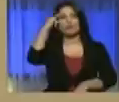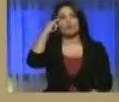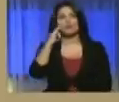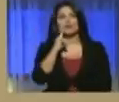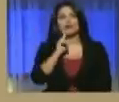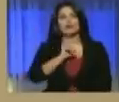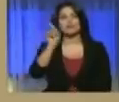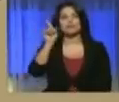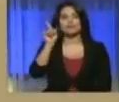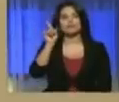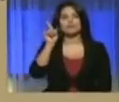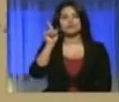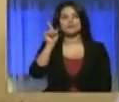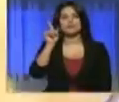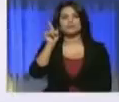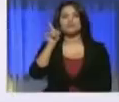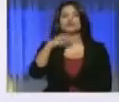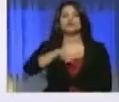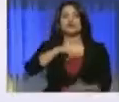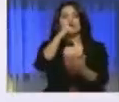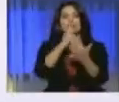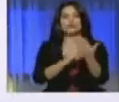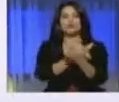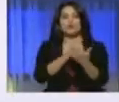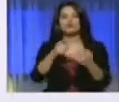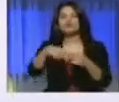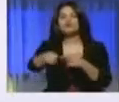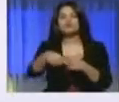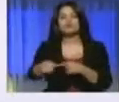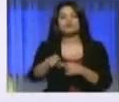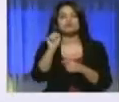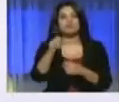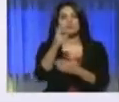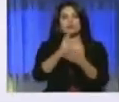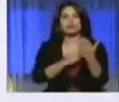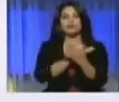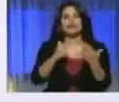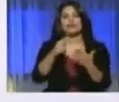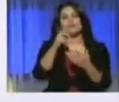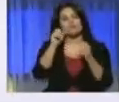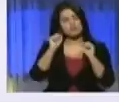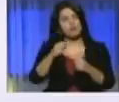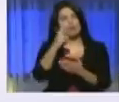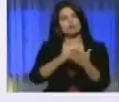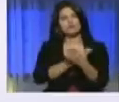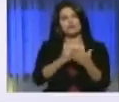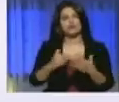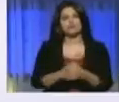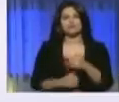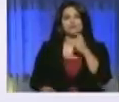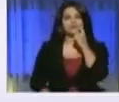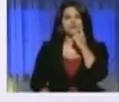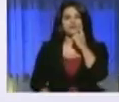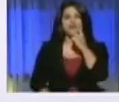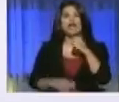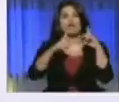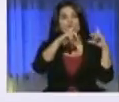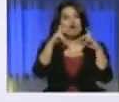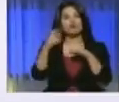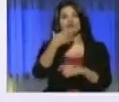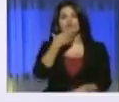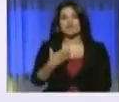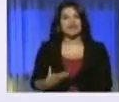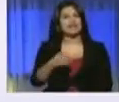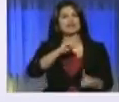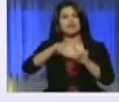vamos a bautizar en los próximos días, por todo lo alto. Aquí están fotos de Fidel en todas